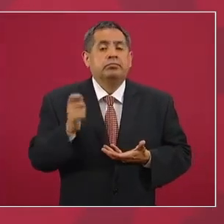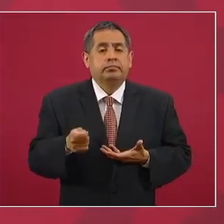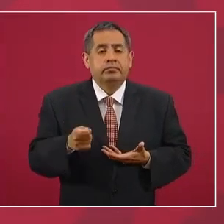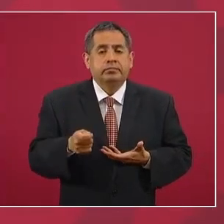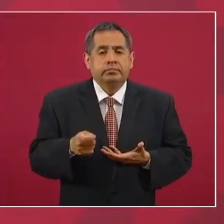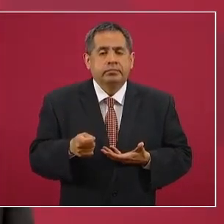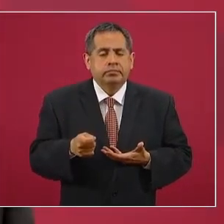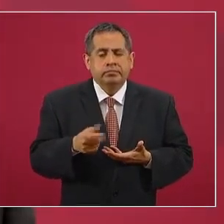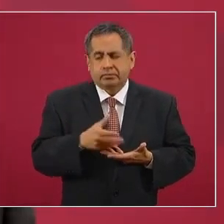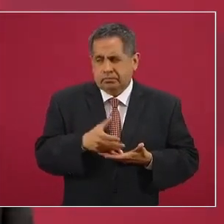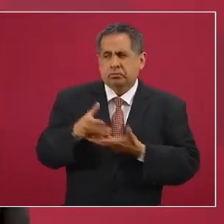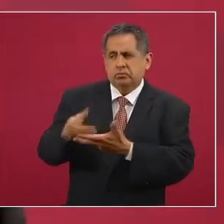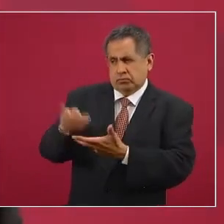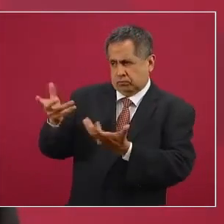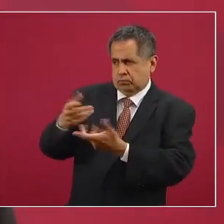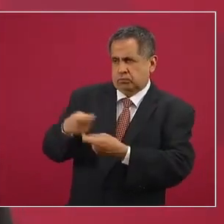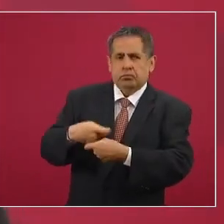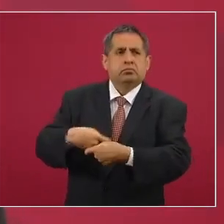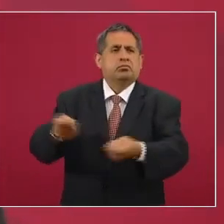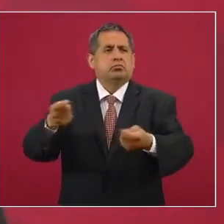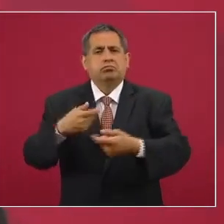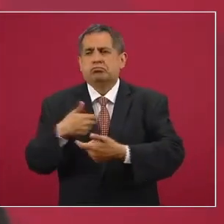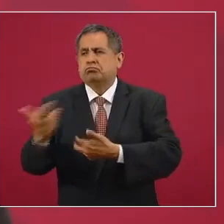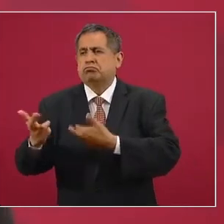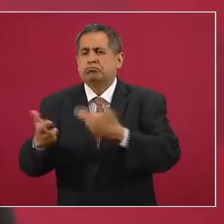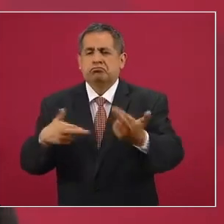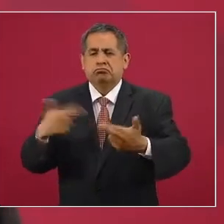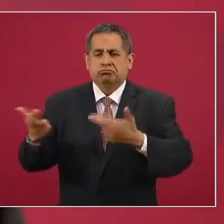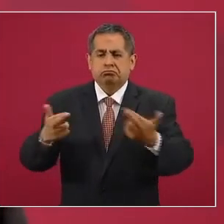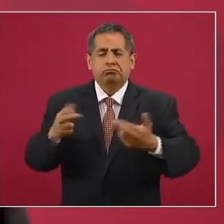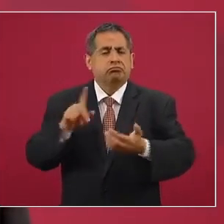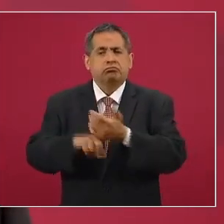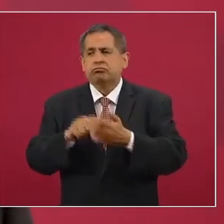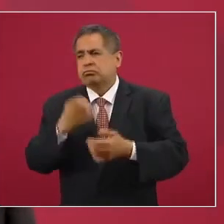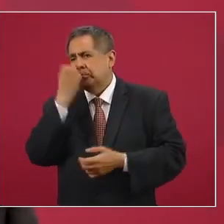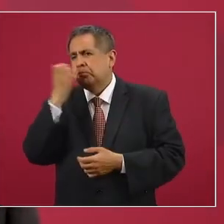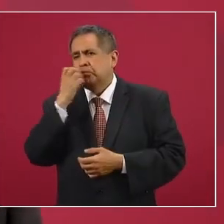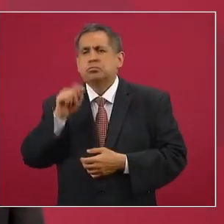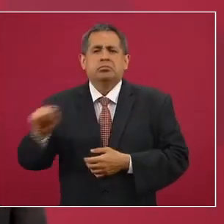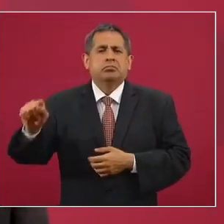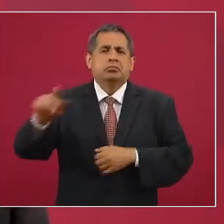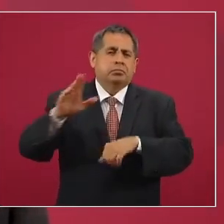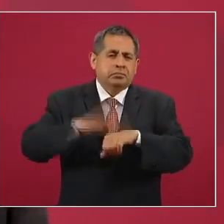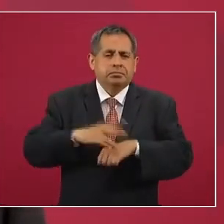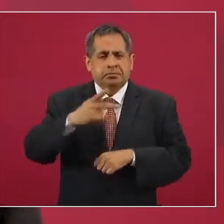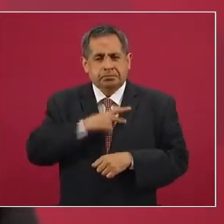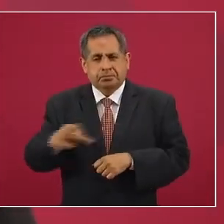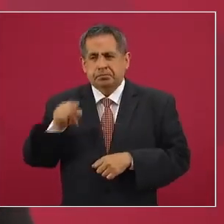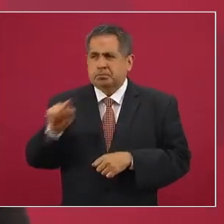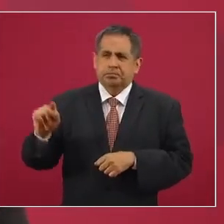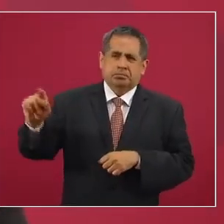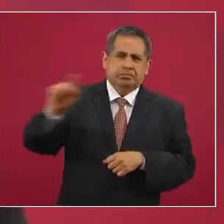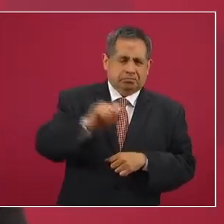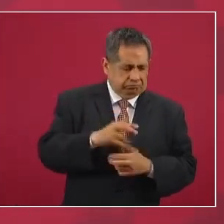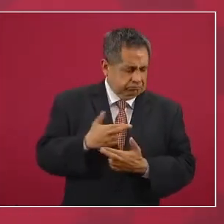nos pidieron que los entregáramos en las escuelas más pobres del país.